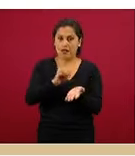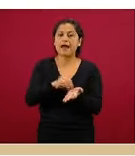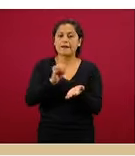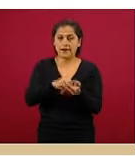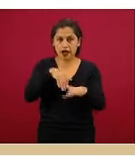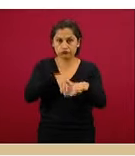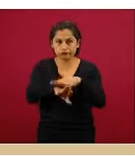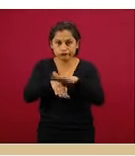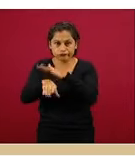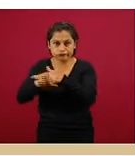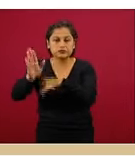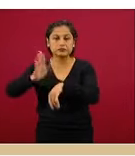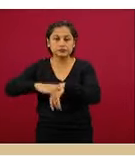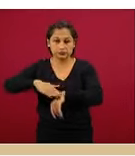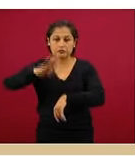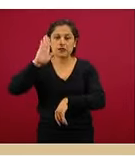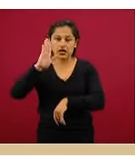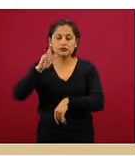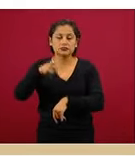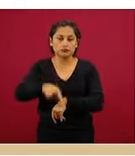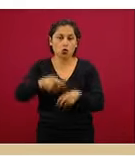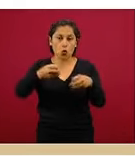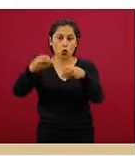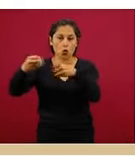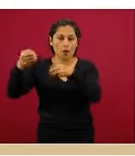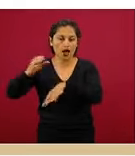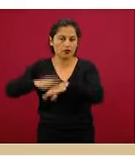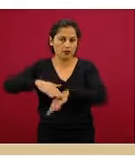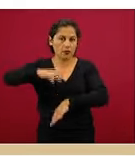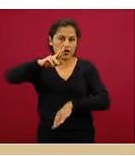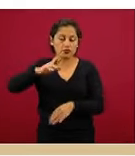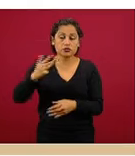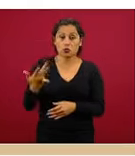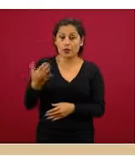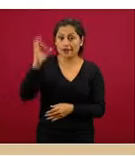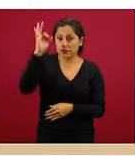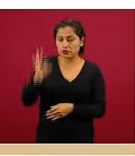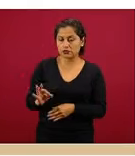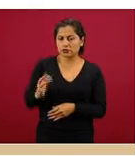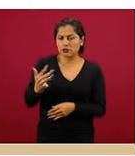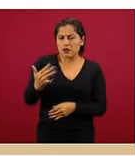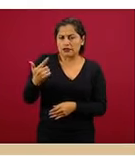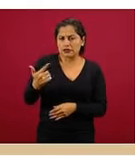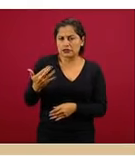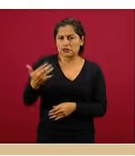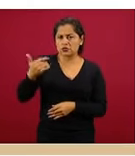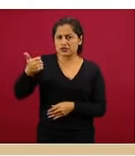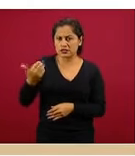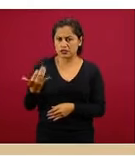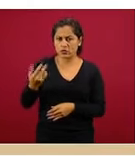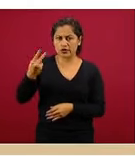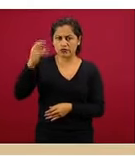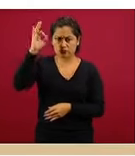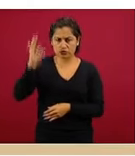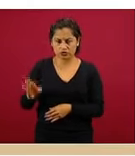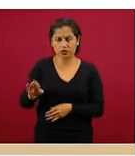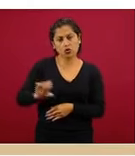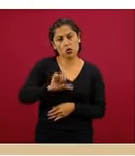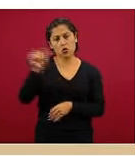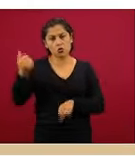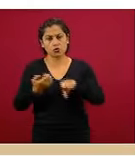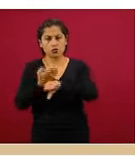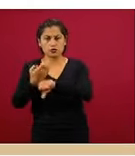por lo tanto ocupaciones mayores al 50%, apenas 57, 56, 52. Todas las demás tienen